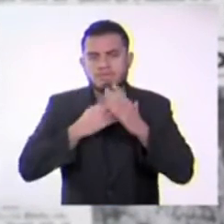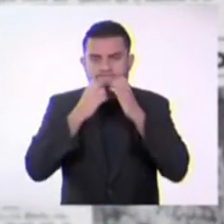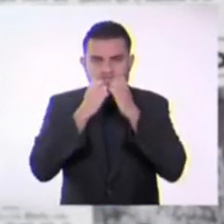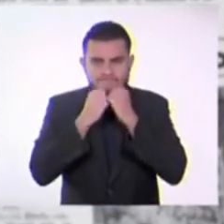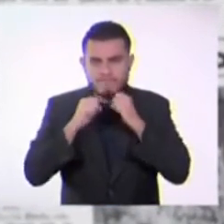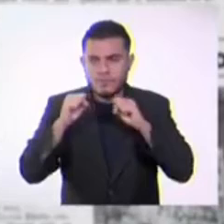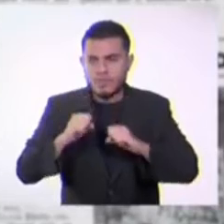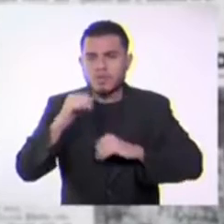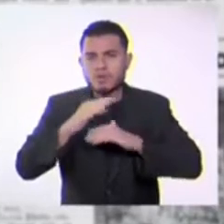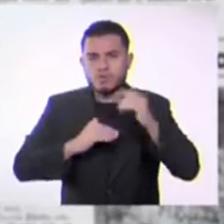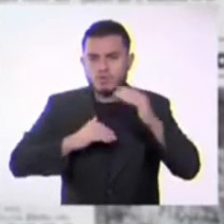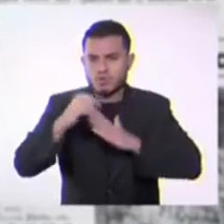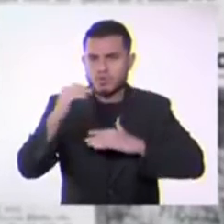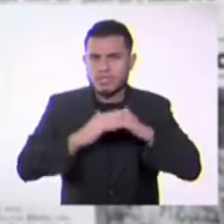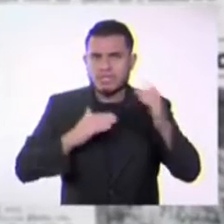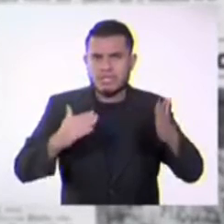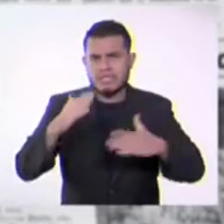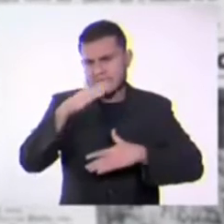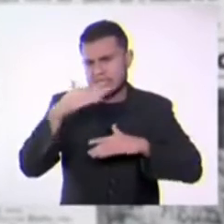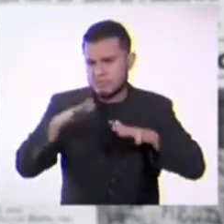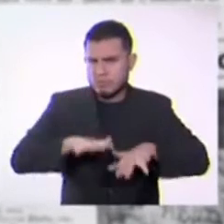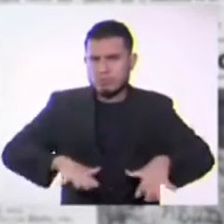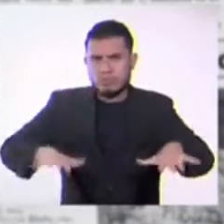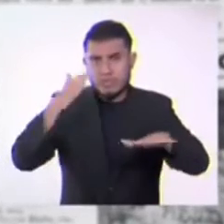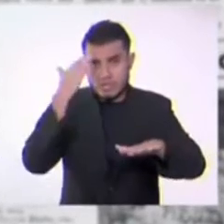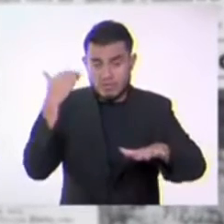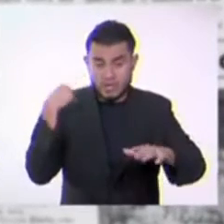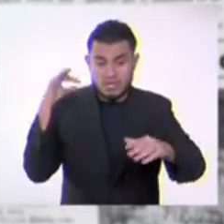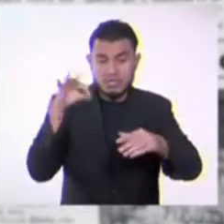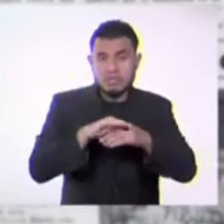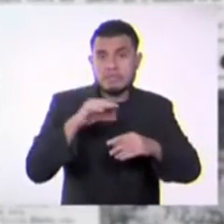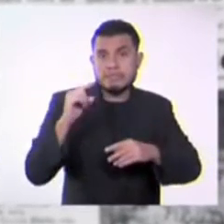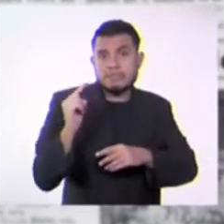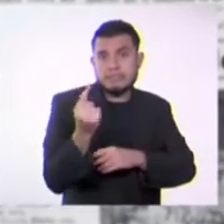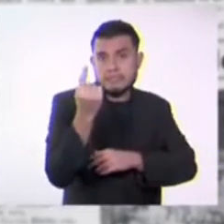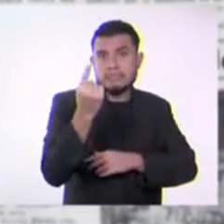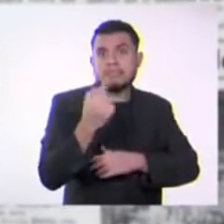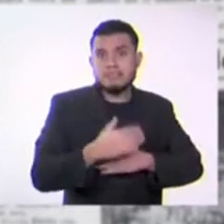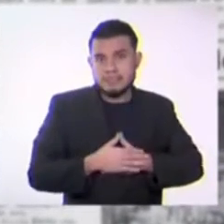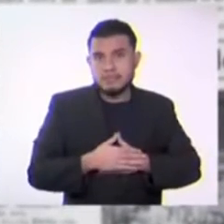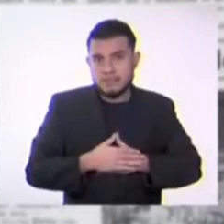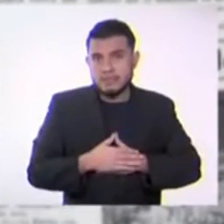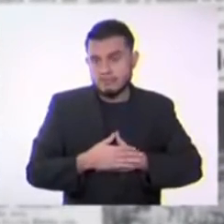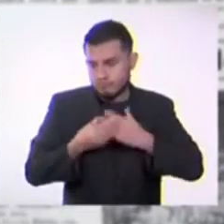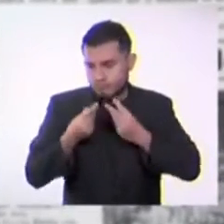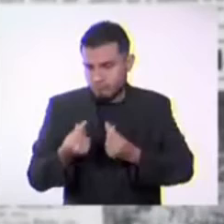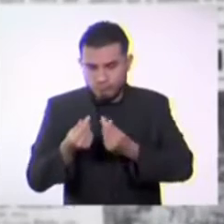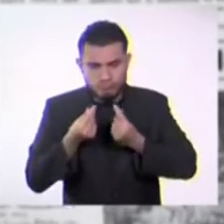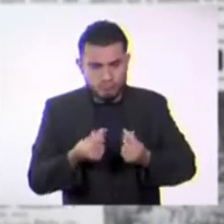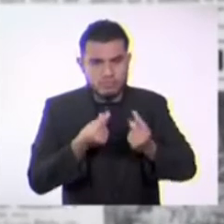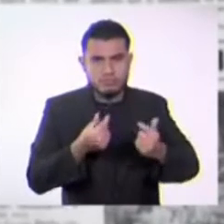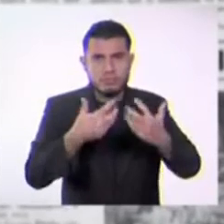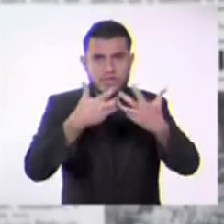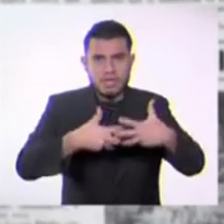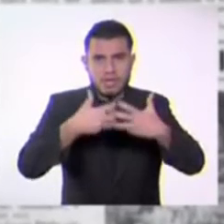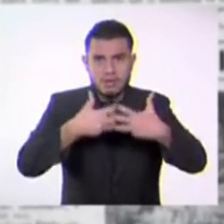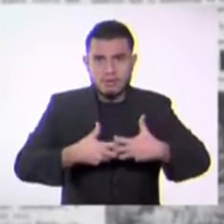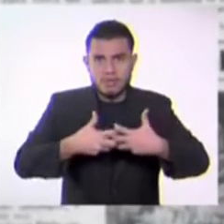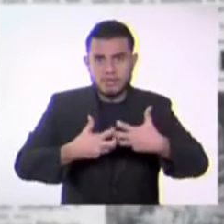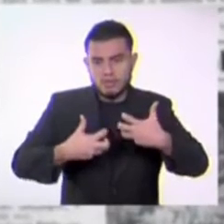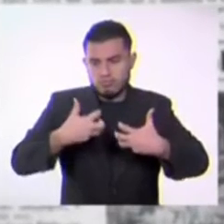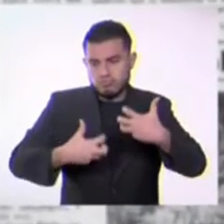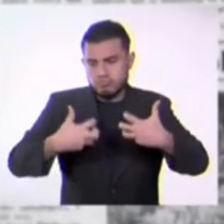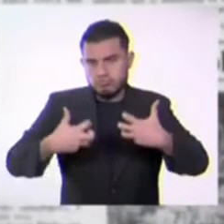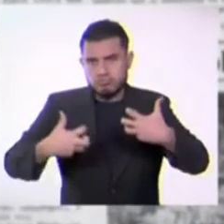construir la patria grande. Las mujeres votaron por primera vez y se patrocinaron incentivos a las empresas manufactureras que estimularon